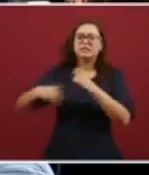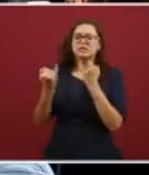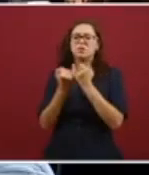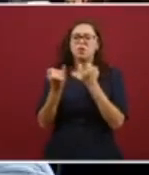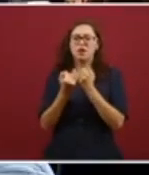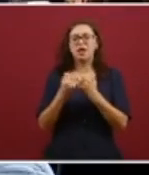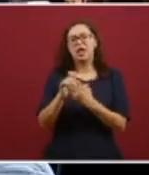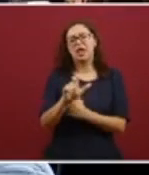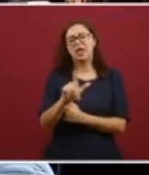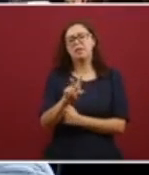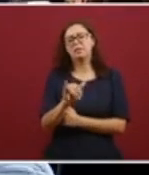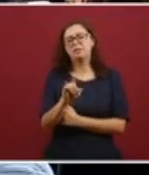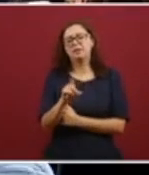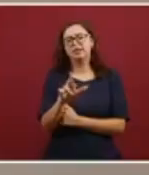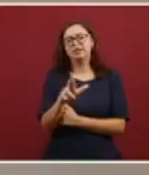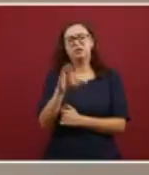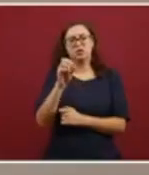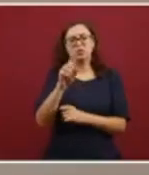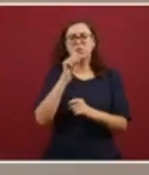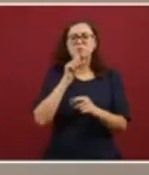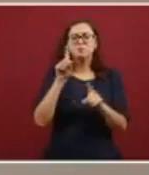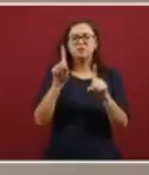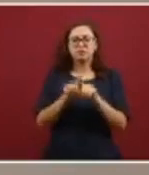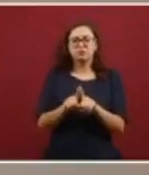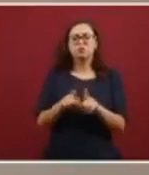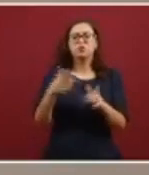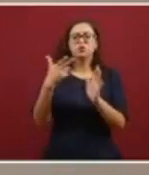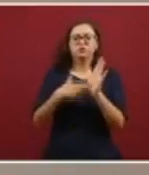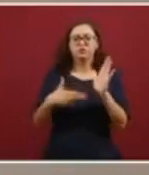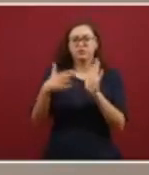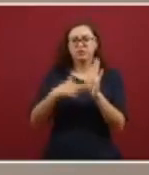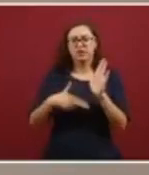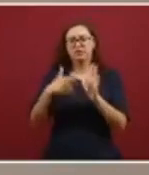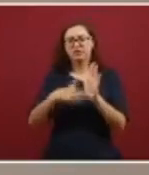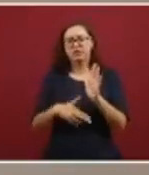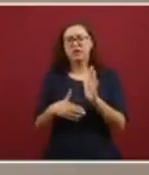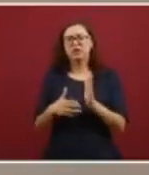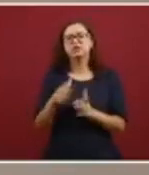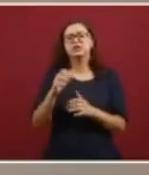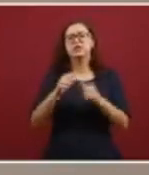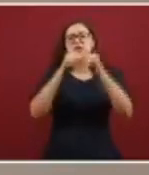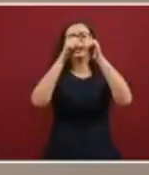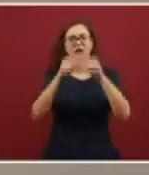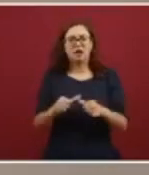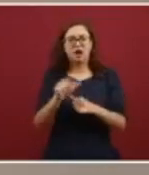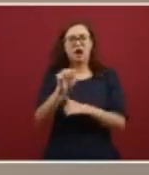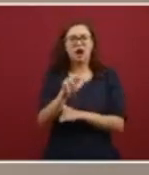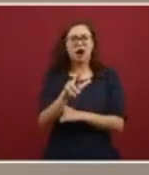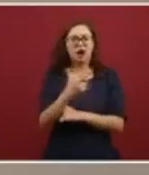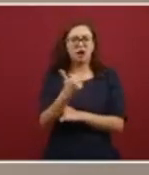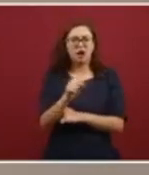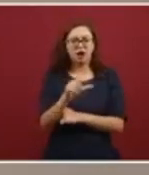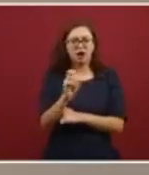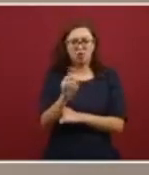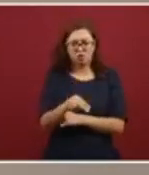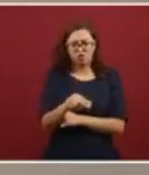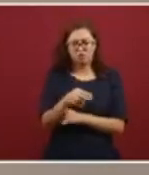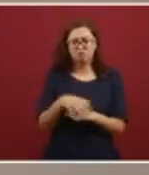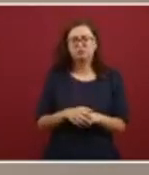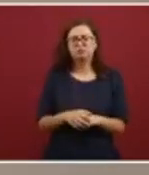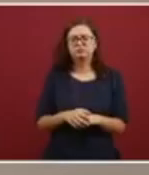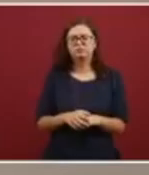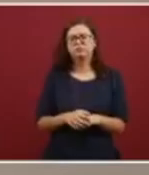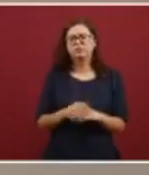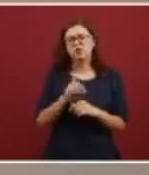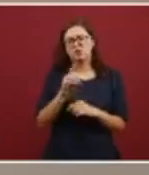Villa Nicolás Romero y se desincorporó el taller mecánico y transportes de Aragón. Esto se dio a conocer en el